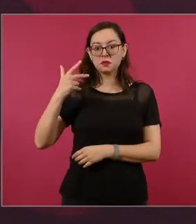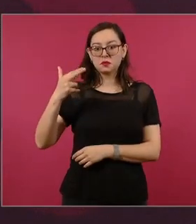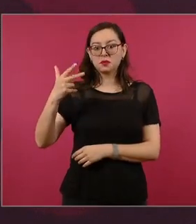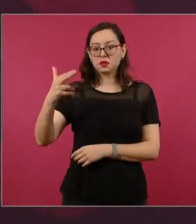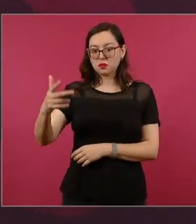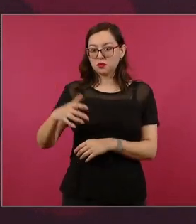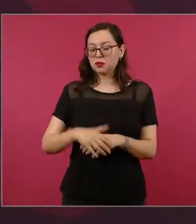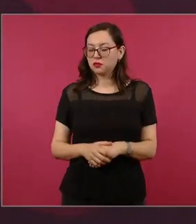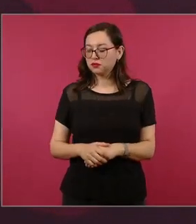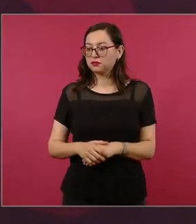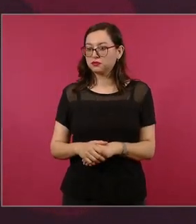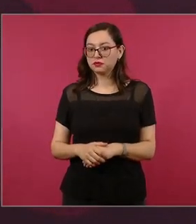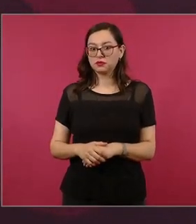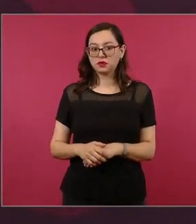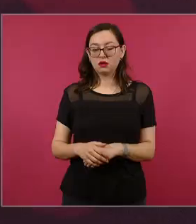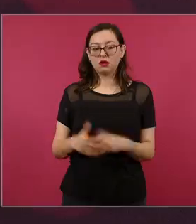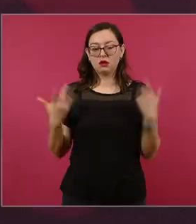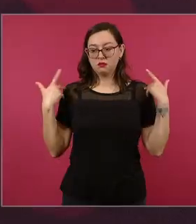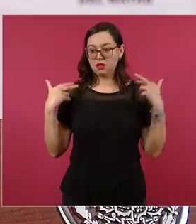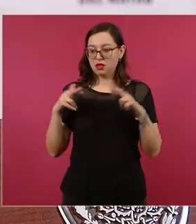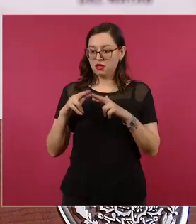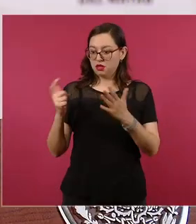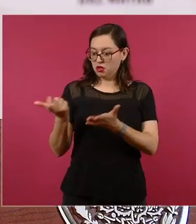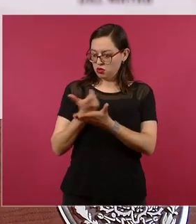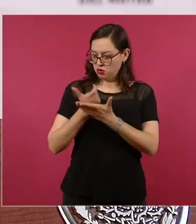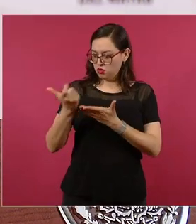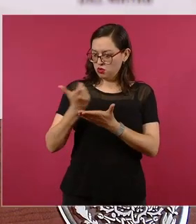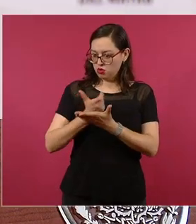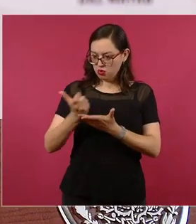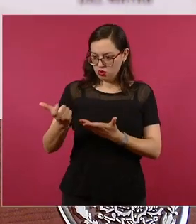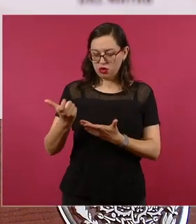salario mínimo para los maestros,